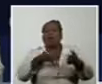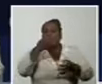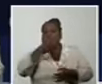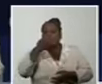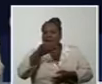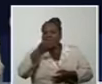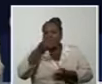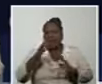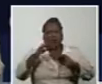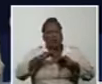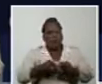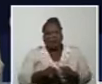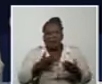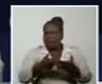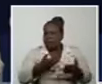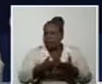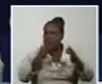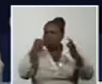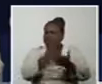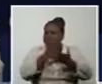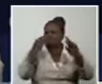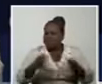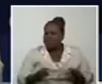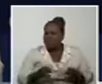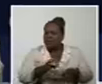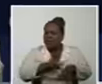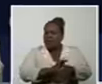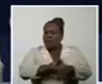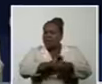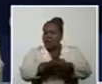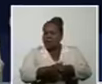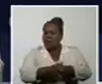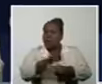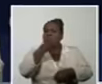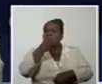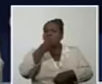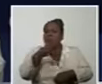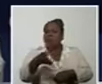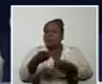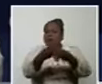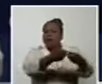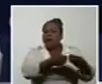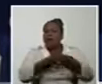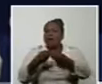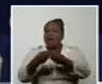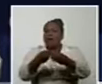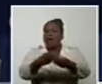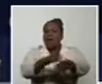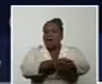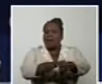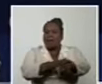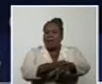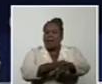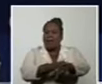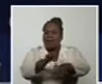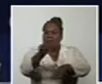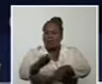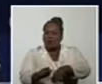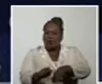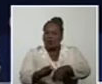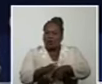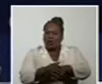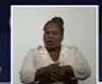pruebas concluyentes de que el coronavirus se pueda transmitir por el contacto de la piel humana